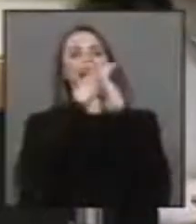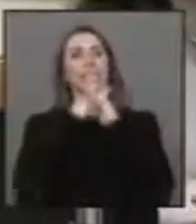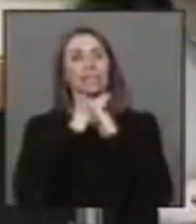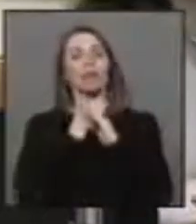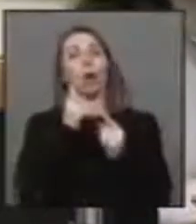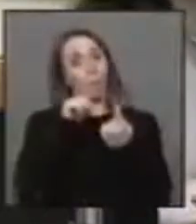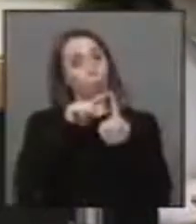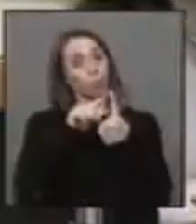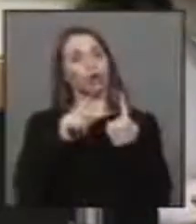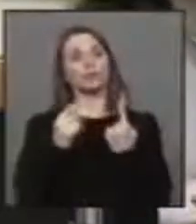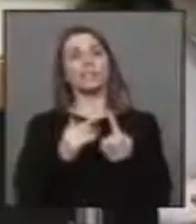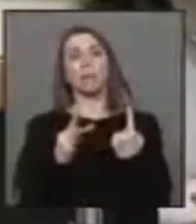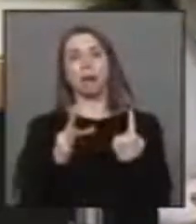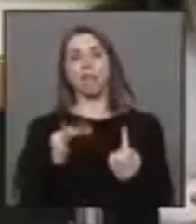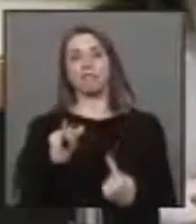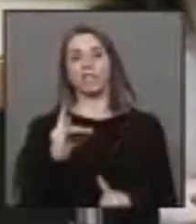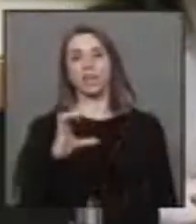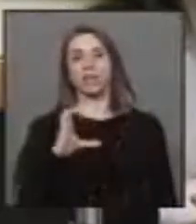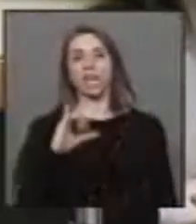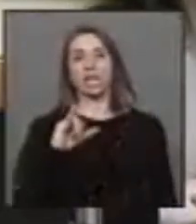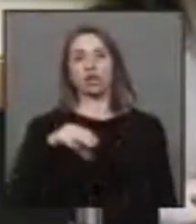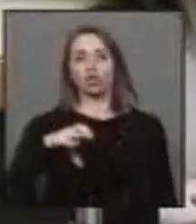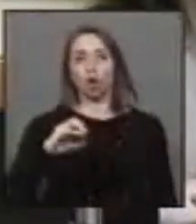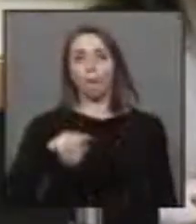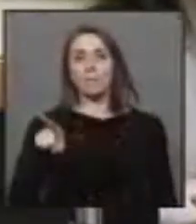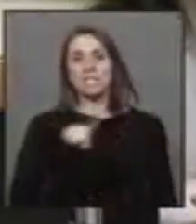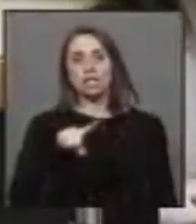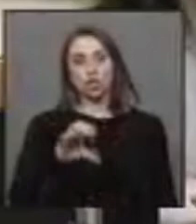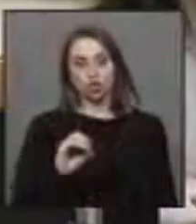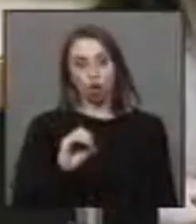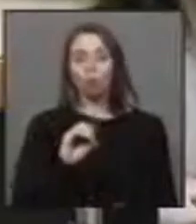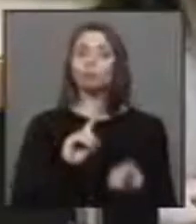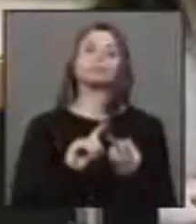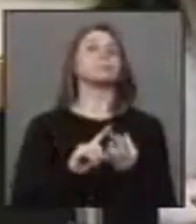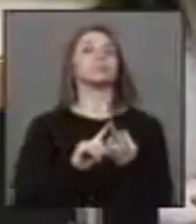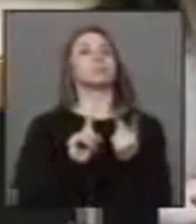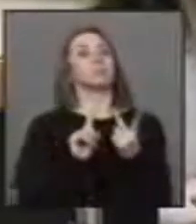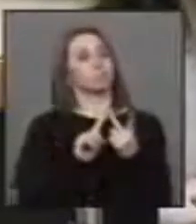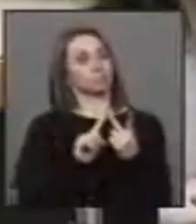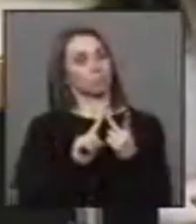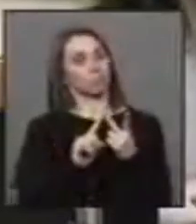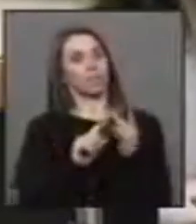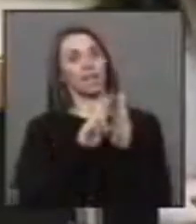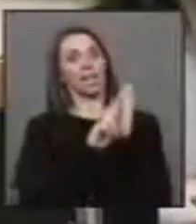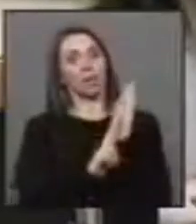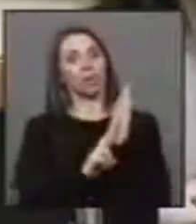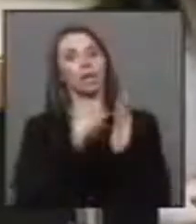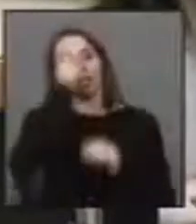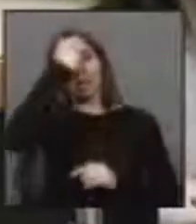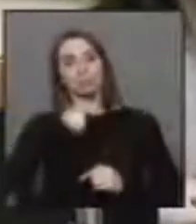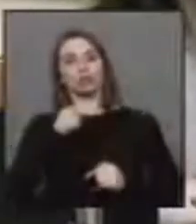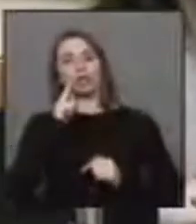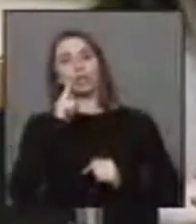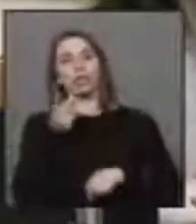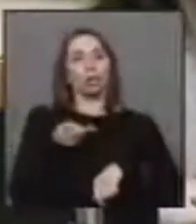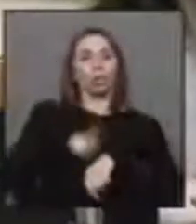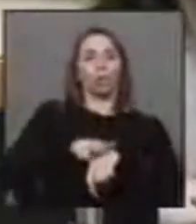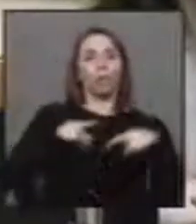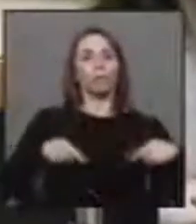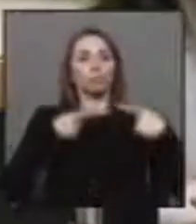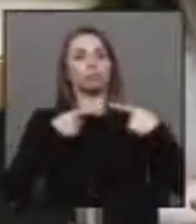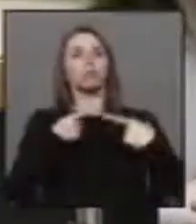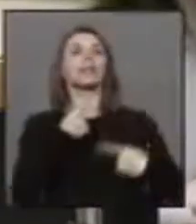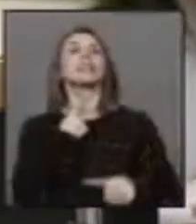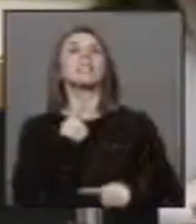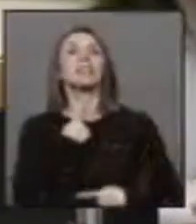del fideicomiso otra cosa es que se regulen los posibles conflictos de interés Pero hay